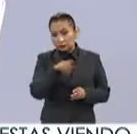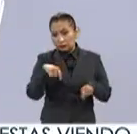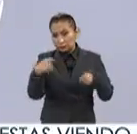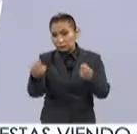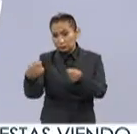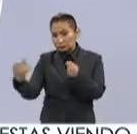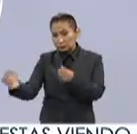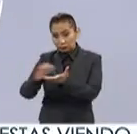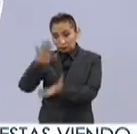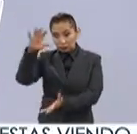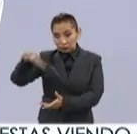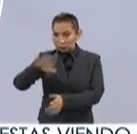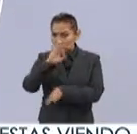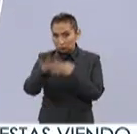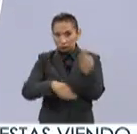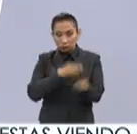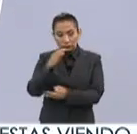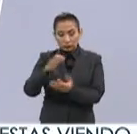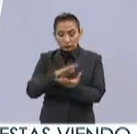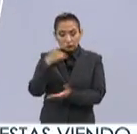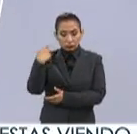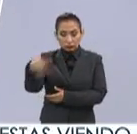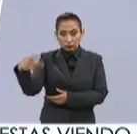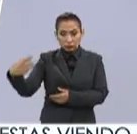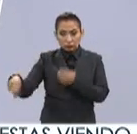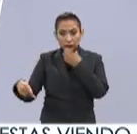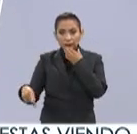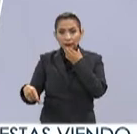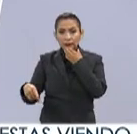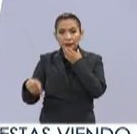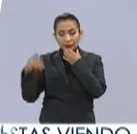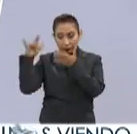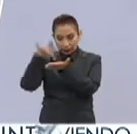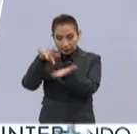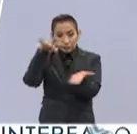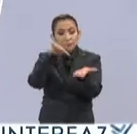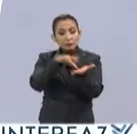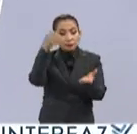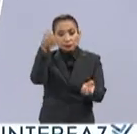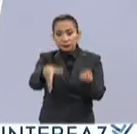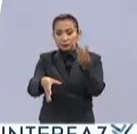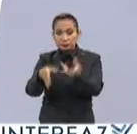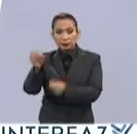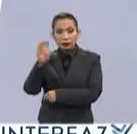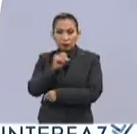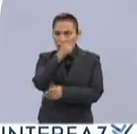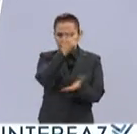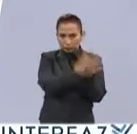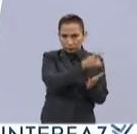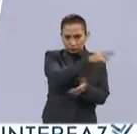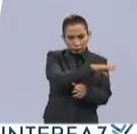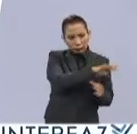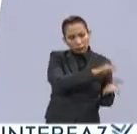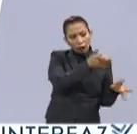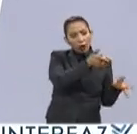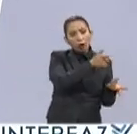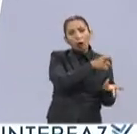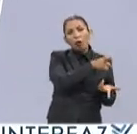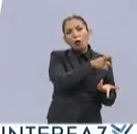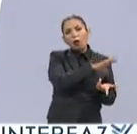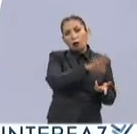la mayoría o todas ellas apoyos no solo de fuentes o